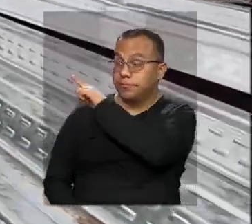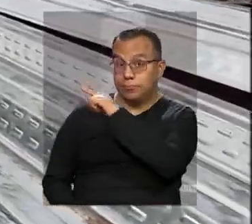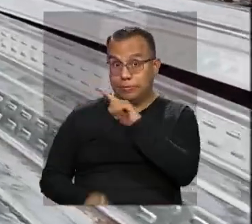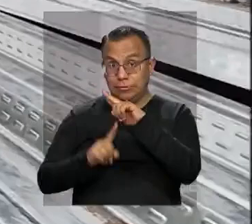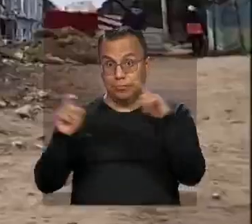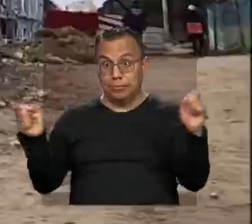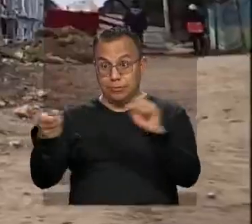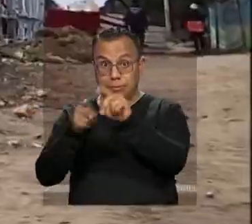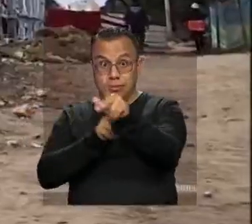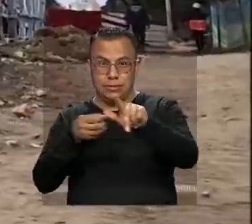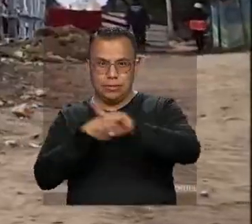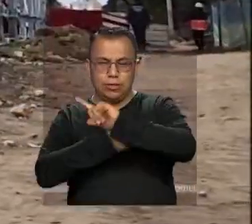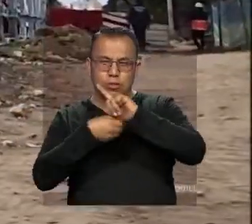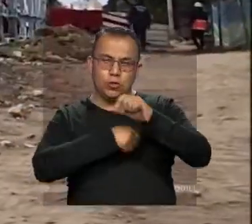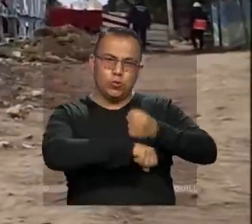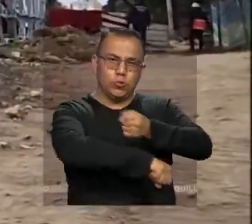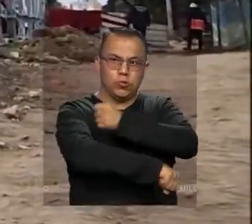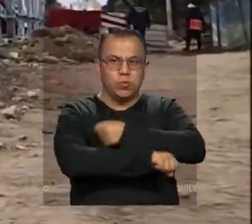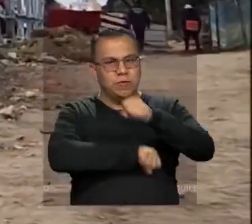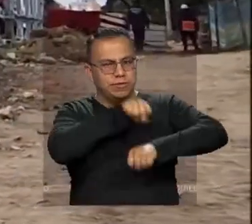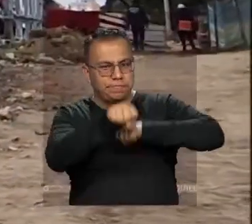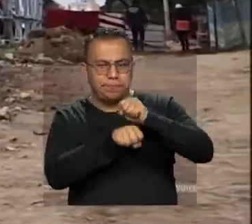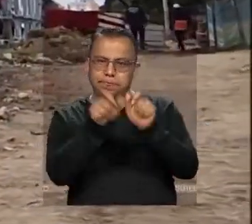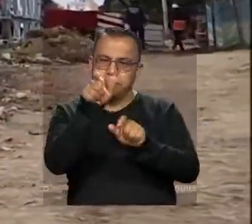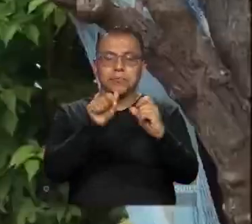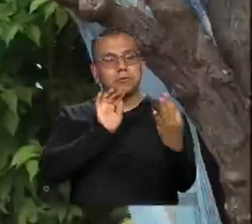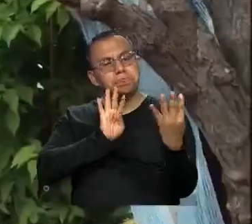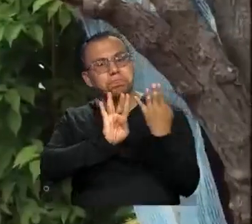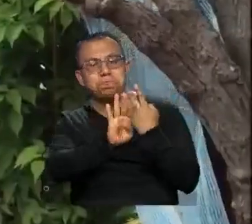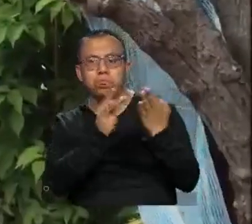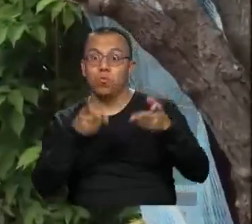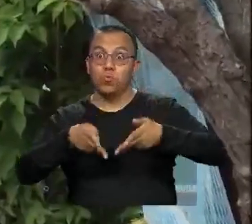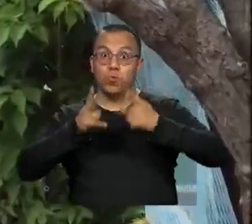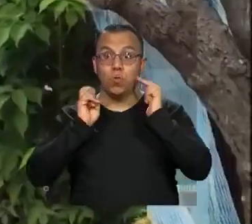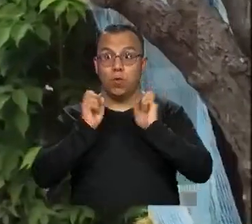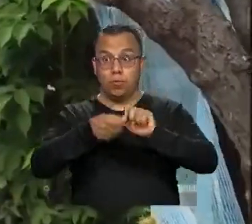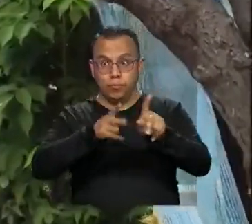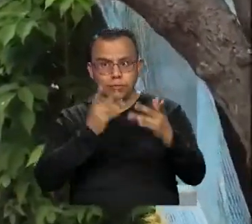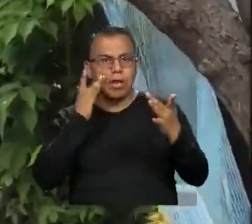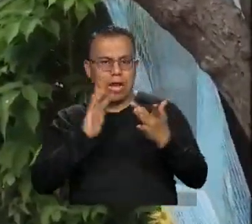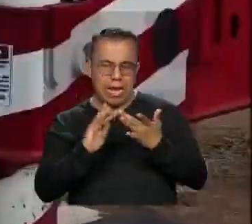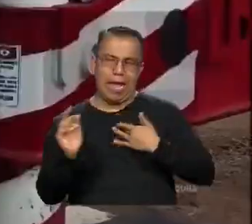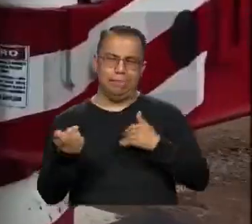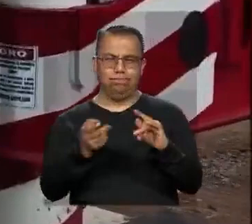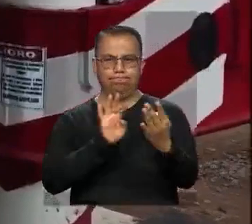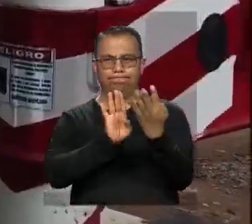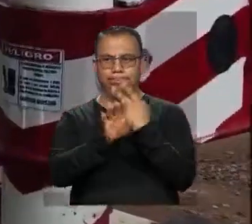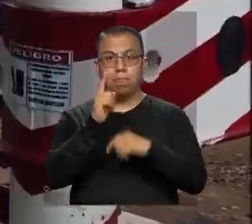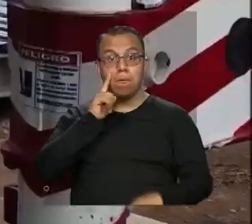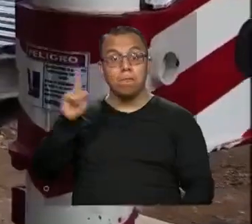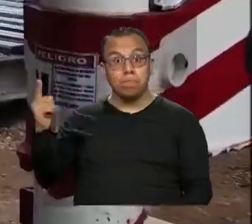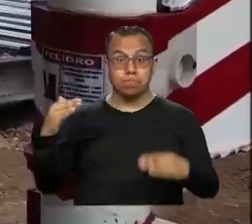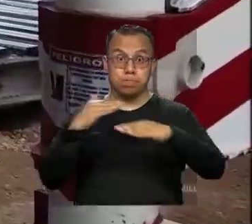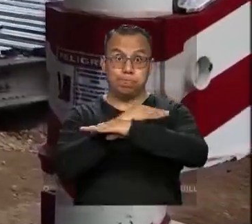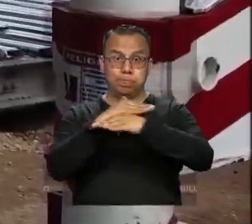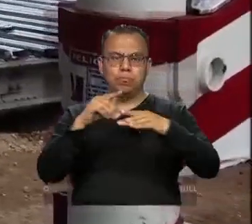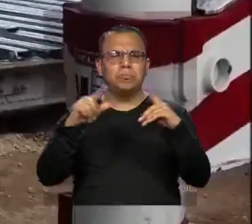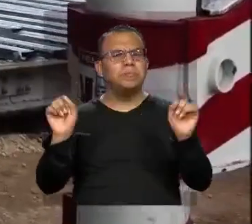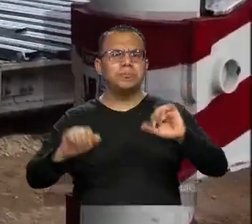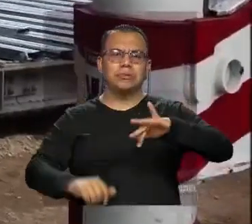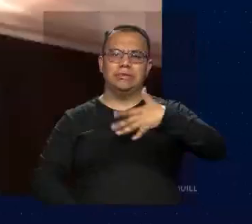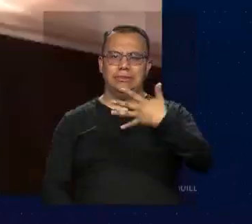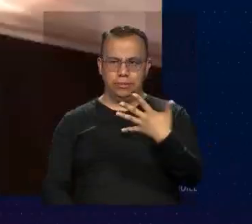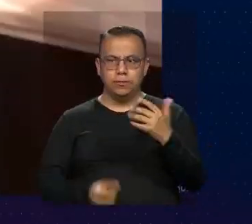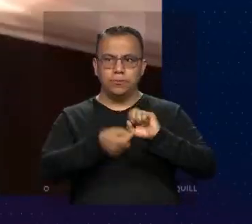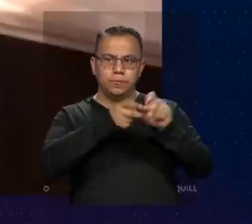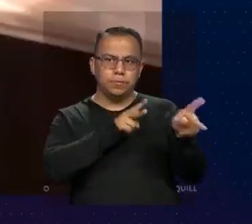Canal Córdoba, en la localidad Suba, ciclistas y peatones contarán con nuevos puentes que permitirán el tránsito sobre esta vía. Esos dos ciclopuentes sobre el